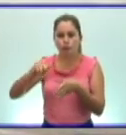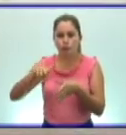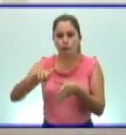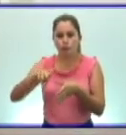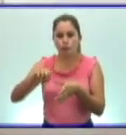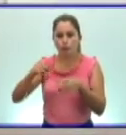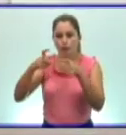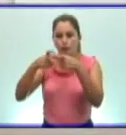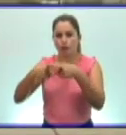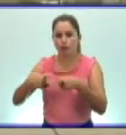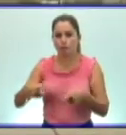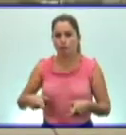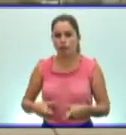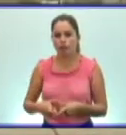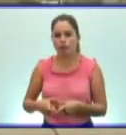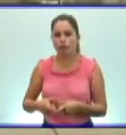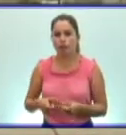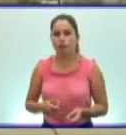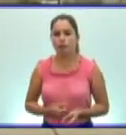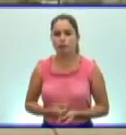en el matraz.